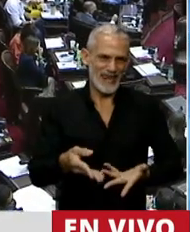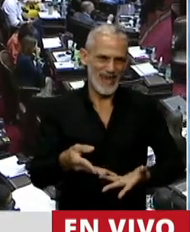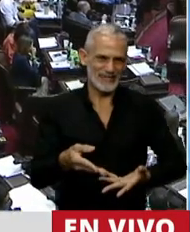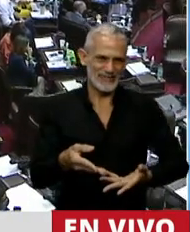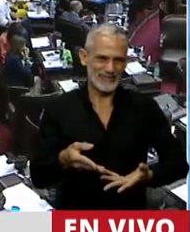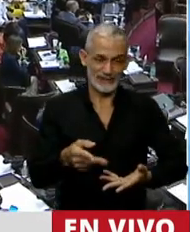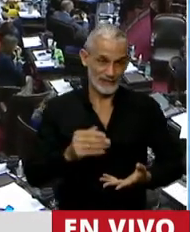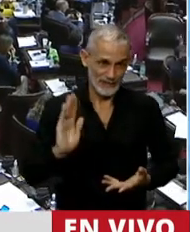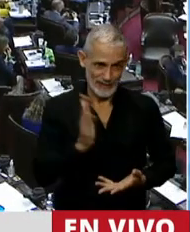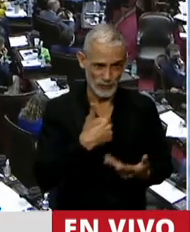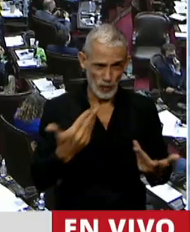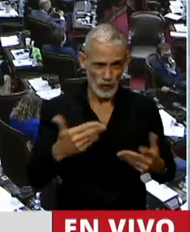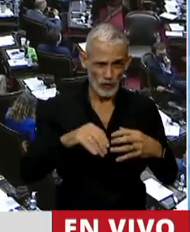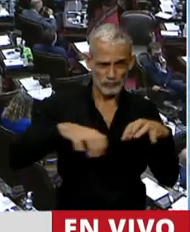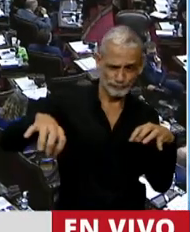todos.